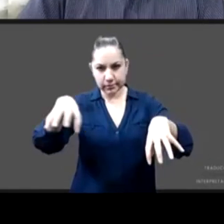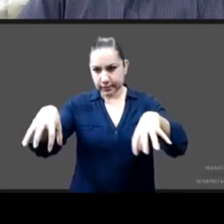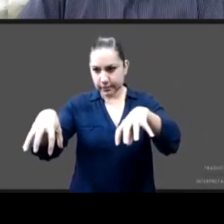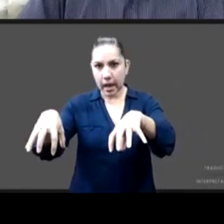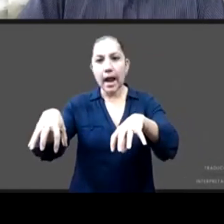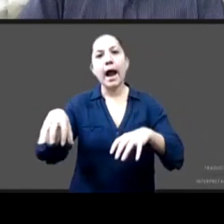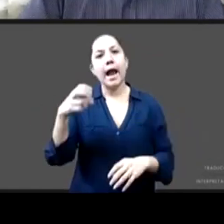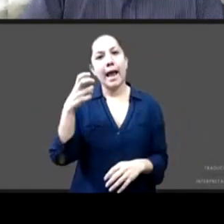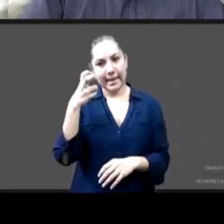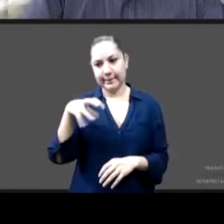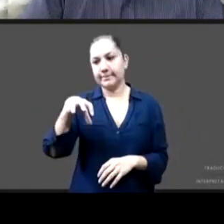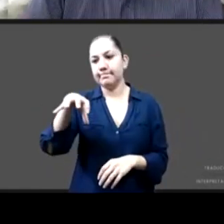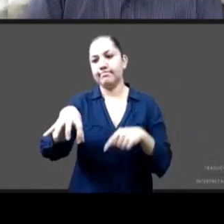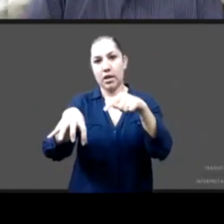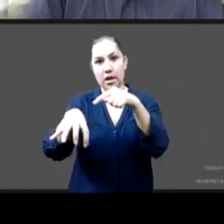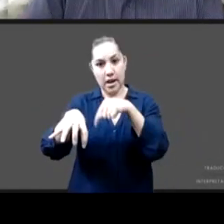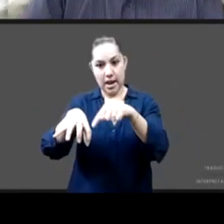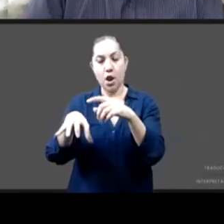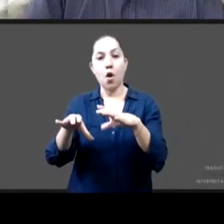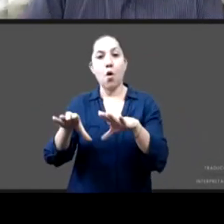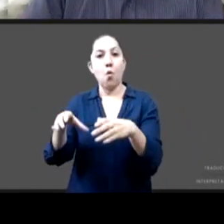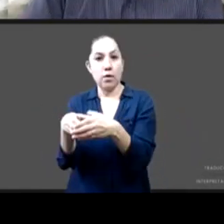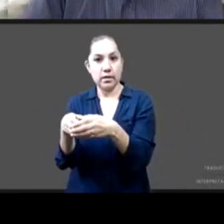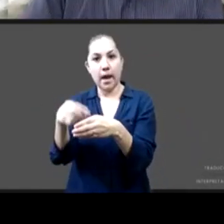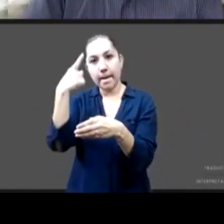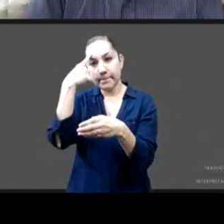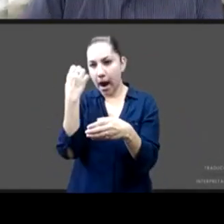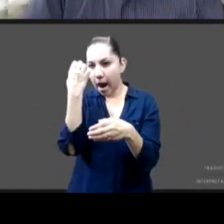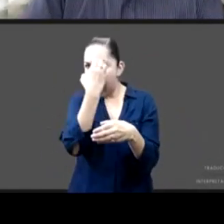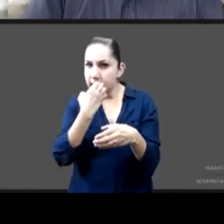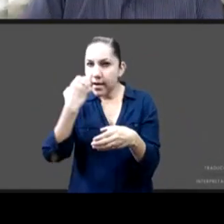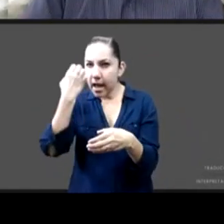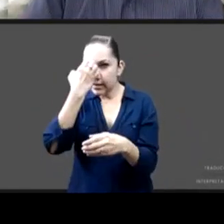la unidad de análisis de contexto y que tiene que ver con,